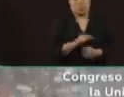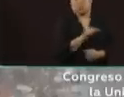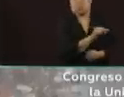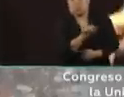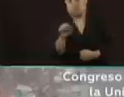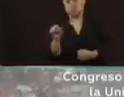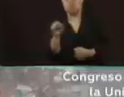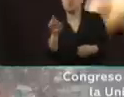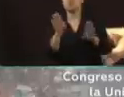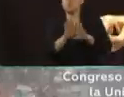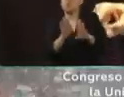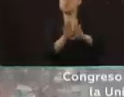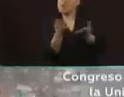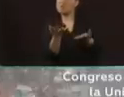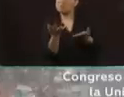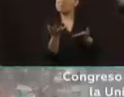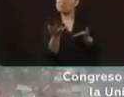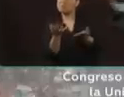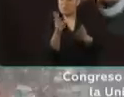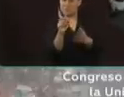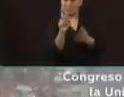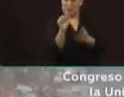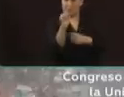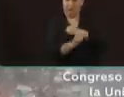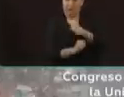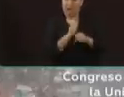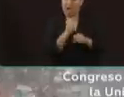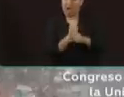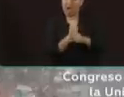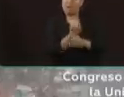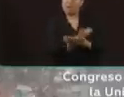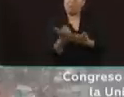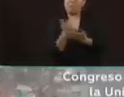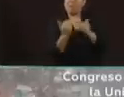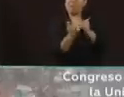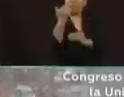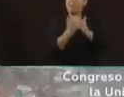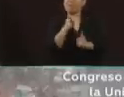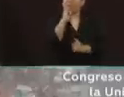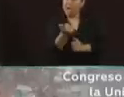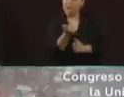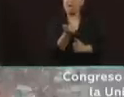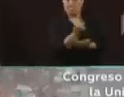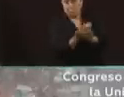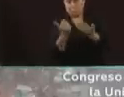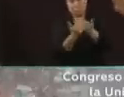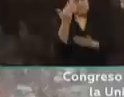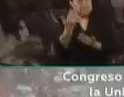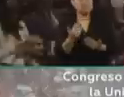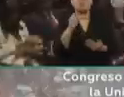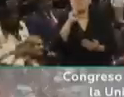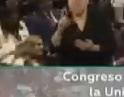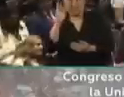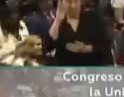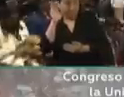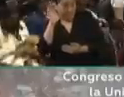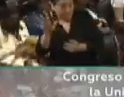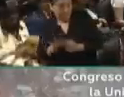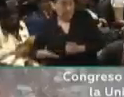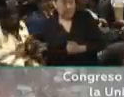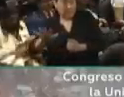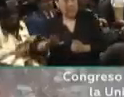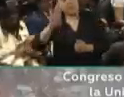pusieron en la espalda de los trabajadores los 36 años de ese modelo. No solo no subieron el salario, con Calderón instalaron